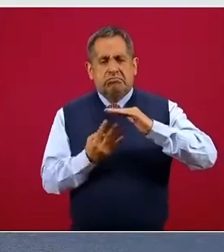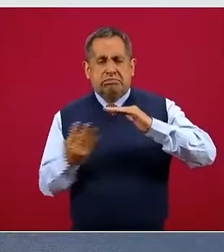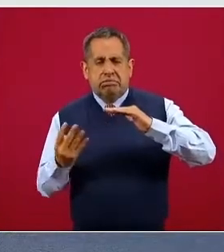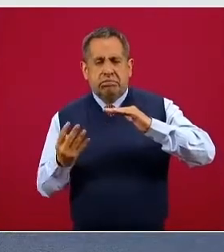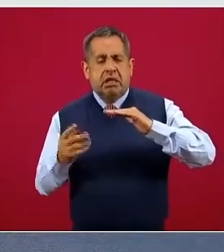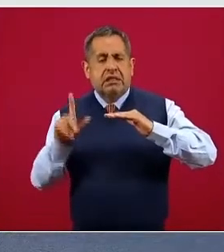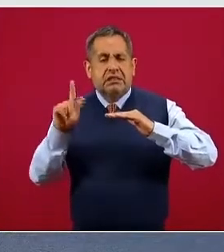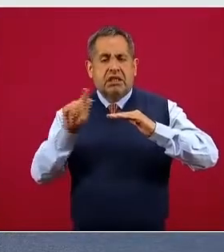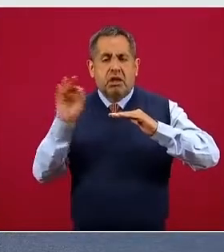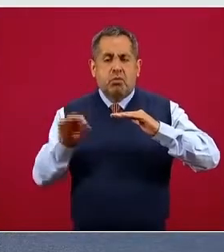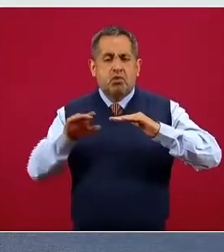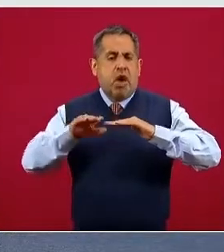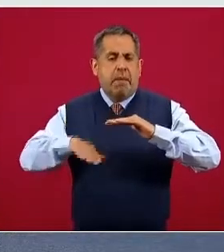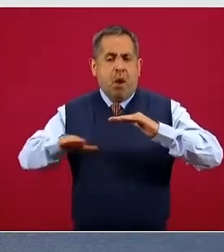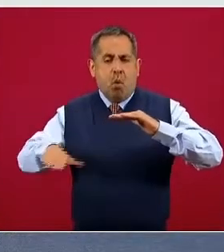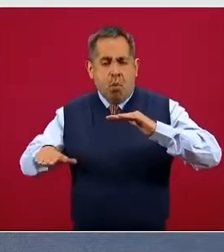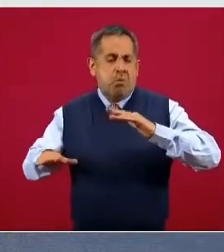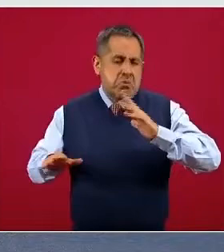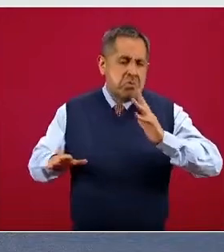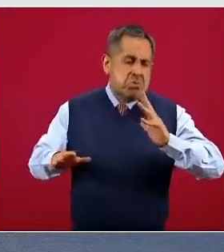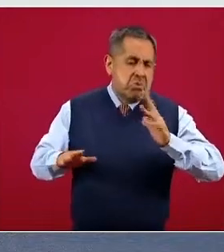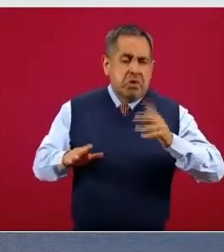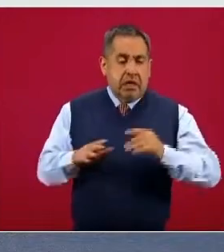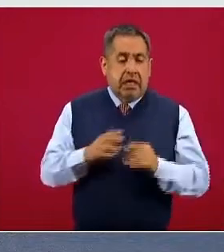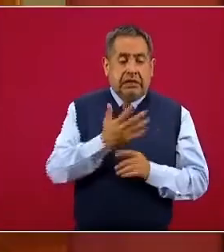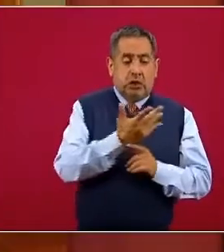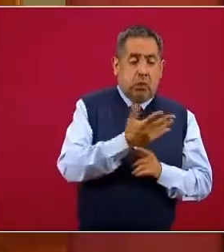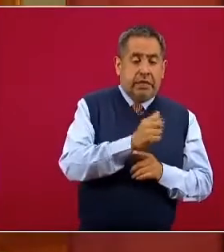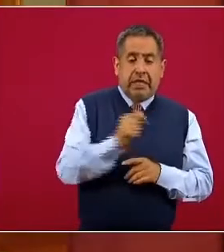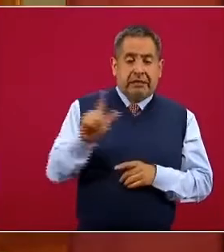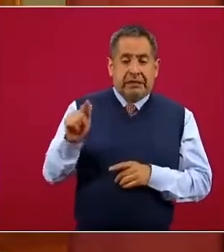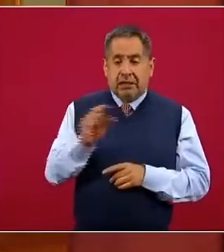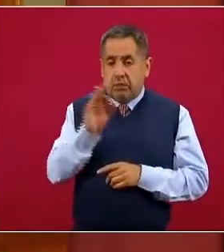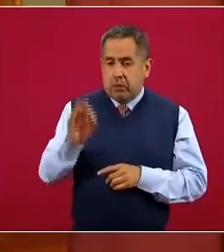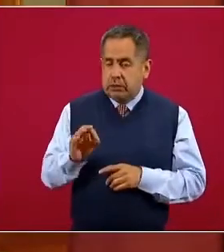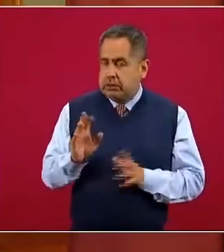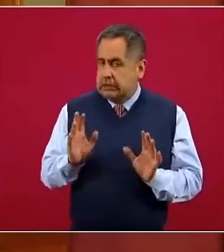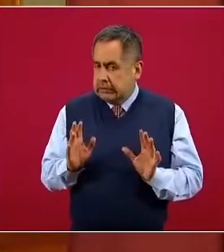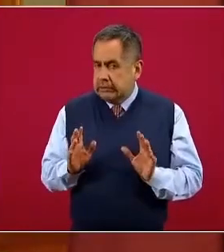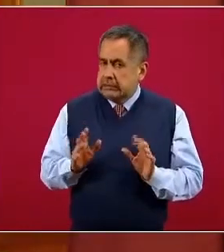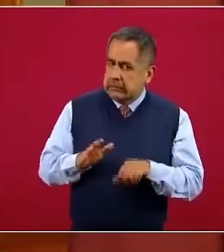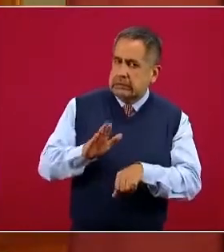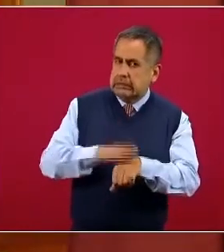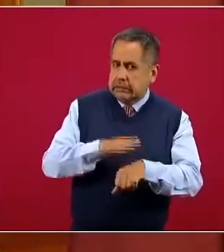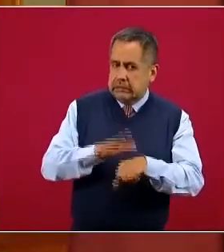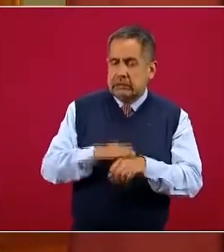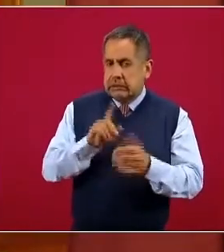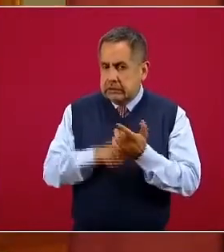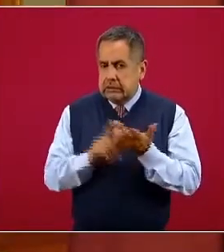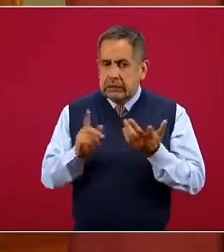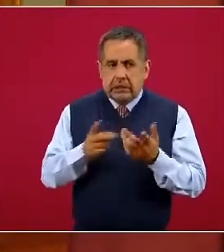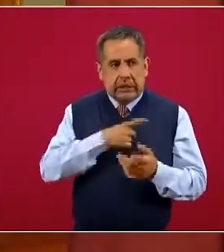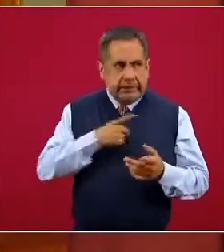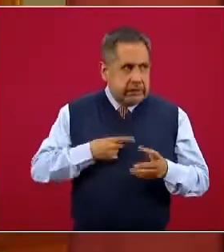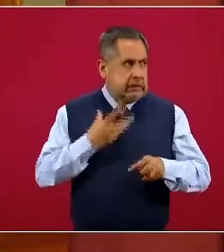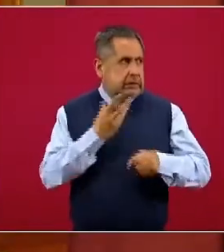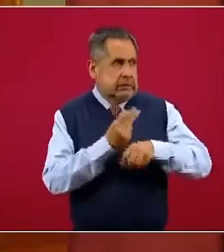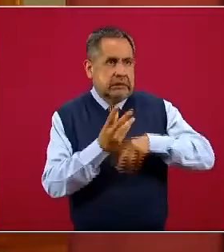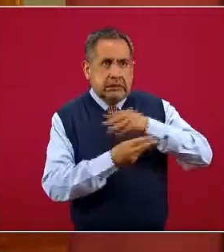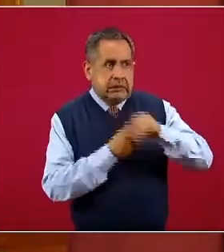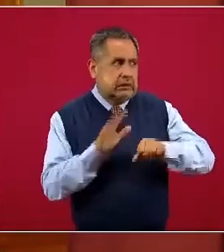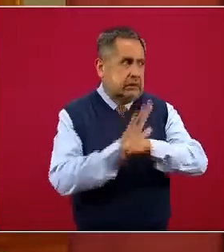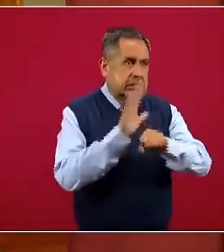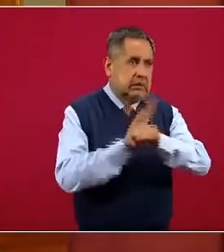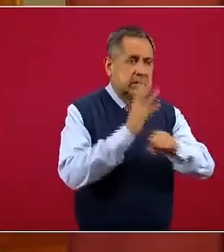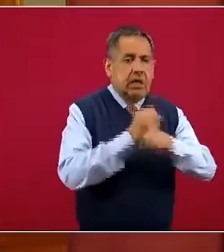que es 70%, sin embargo entre el 50 y el 70 ya detonan actividades de reconversión para en su